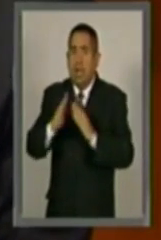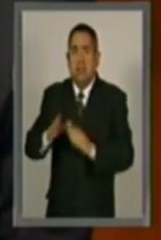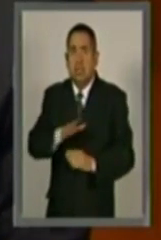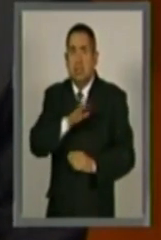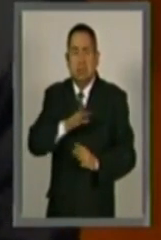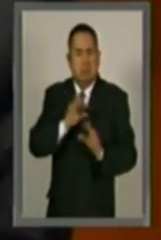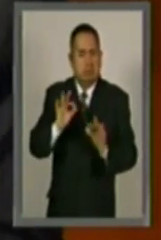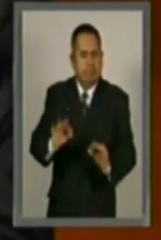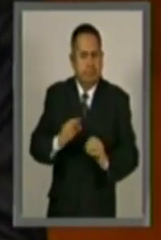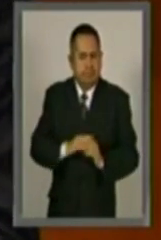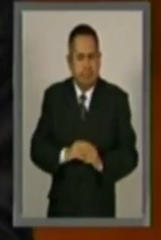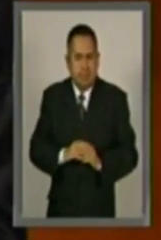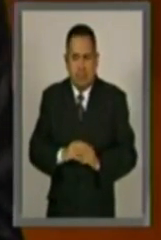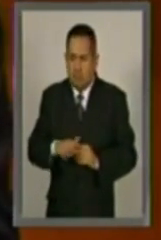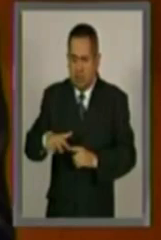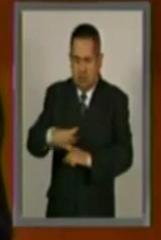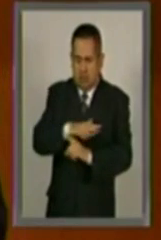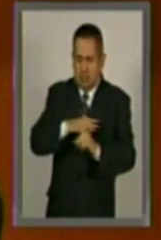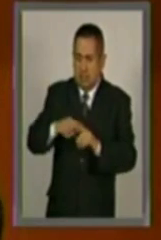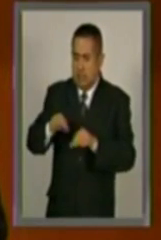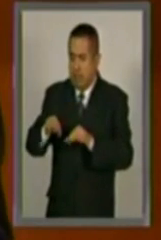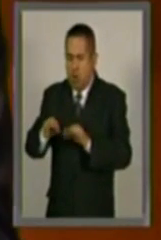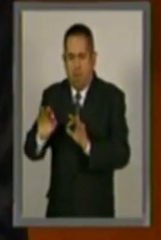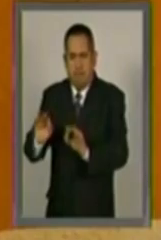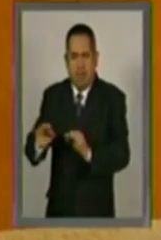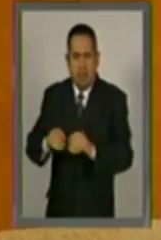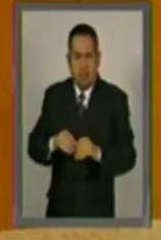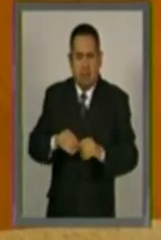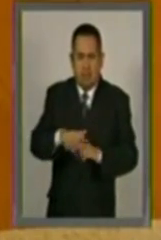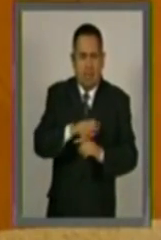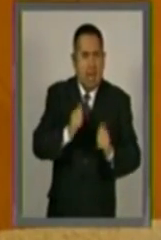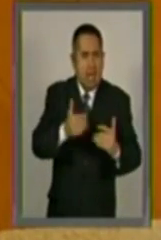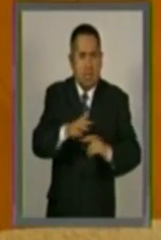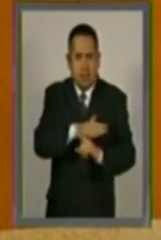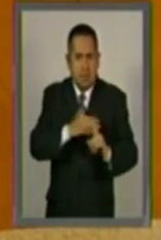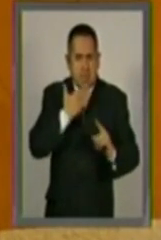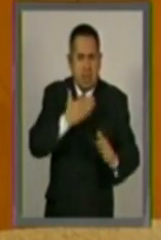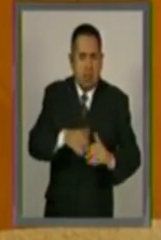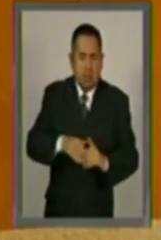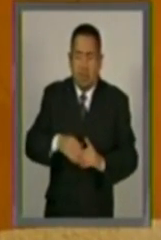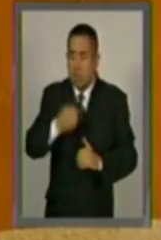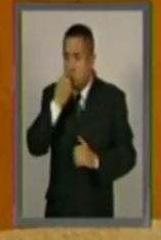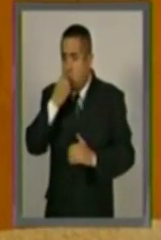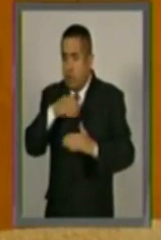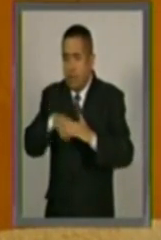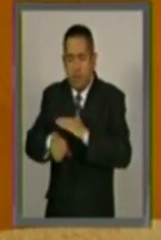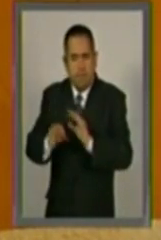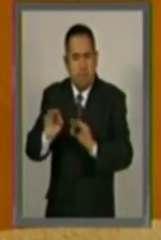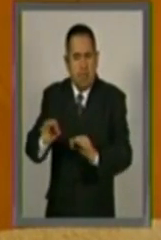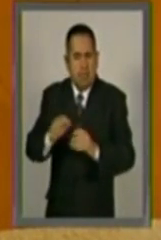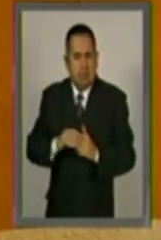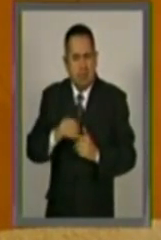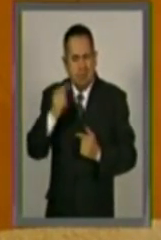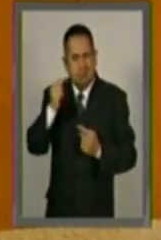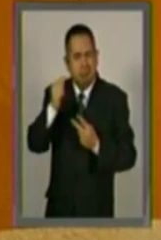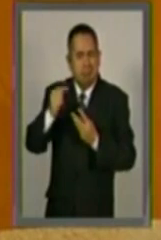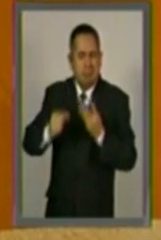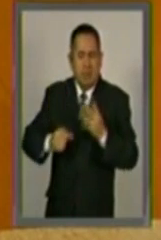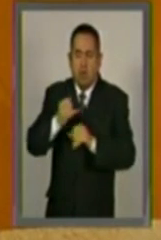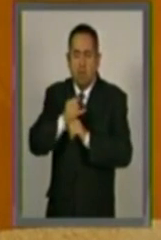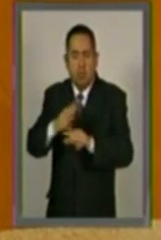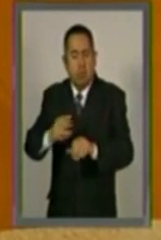condiciones sanas en el trabajo y el medio ambiente y acceso a la educación e información sobre cuestiones